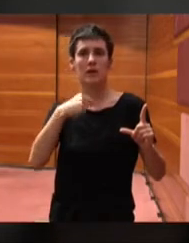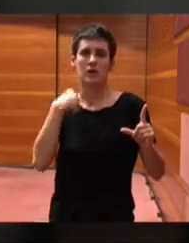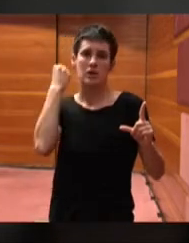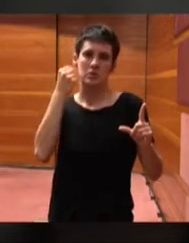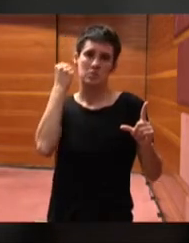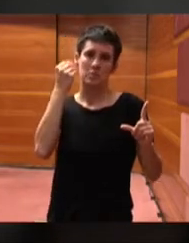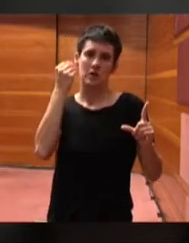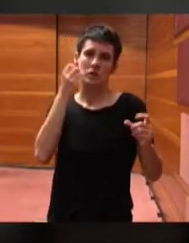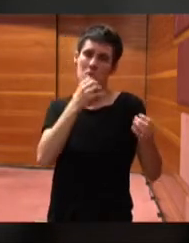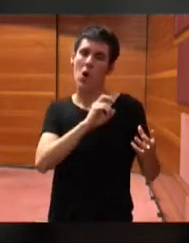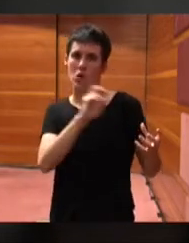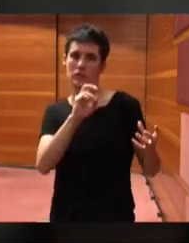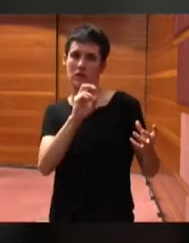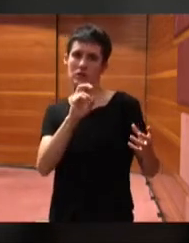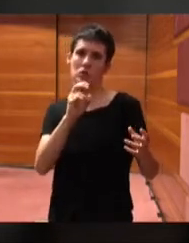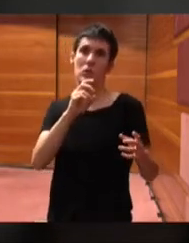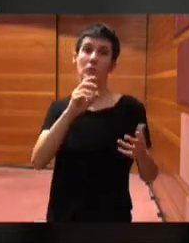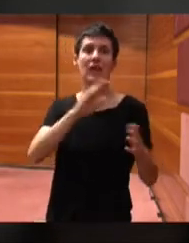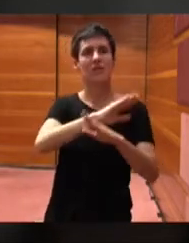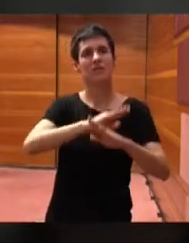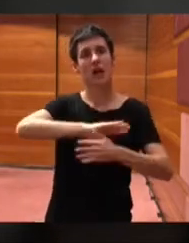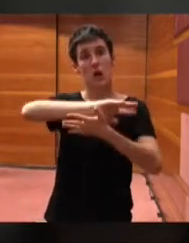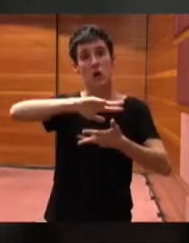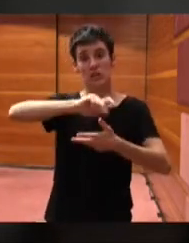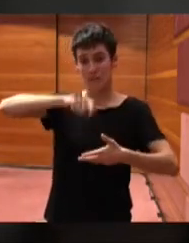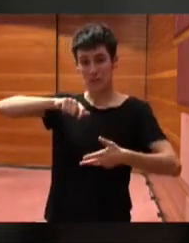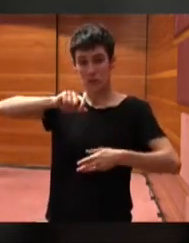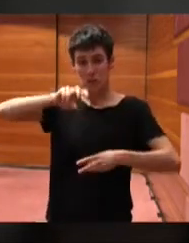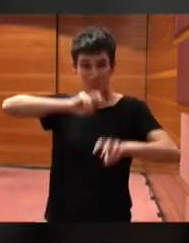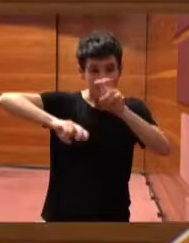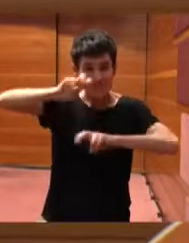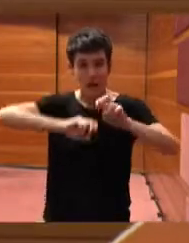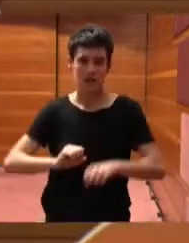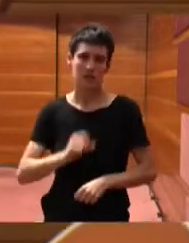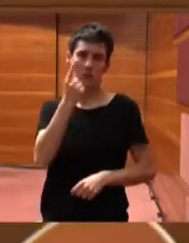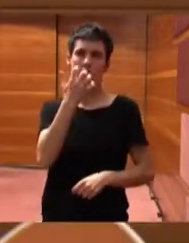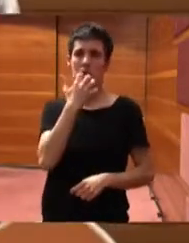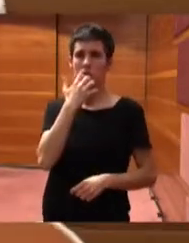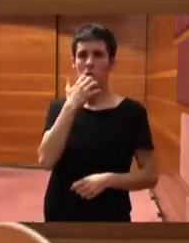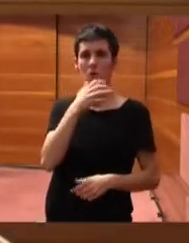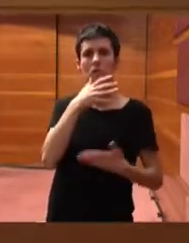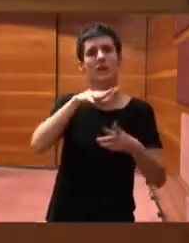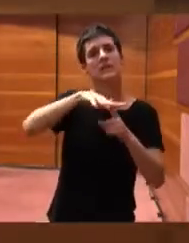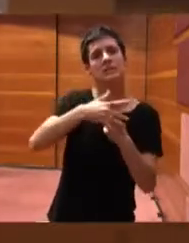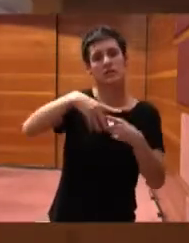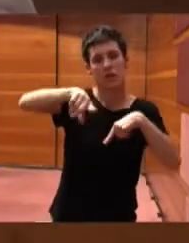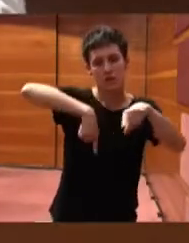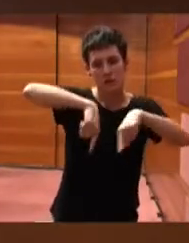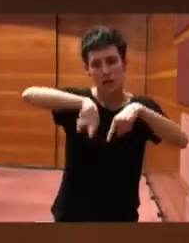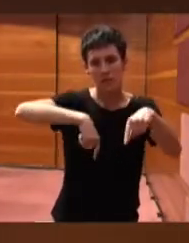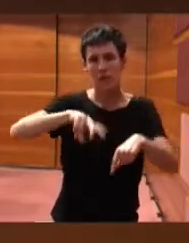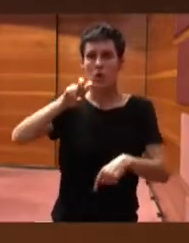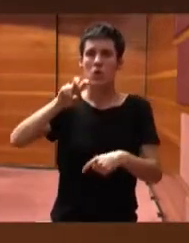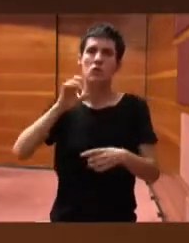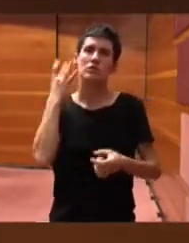general, sino las que más se buscan, que eso ya es interesante, típicamente el estado del tráfico, nuevos eventos, el tiempo y tal, ¿no? Y luego ya